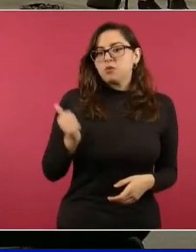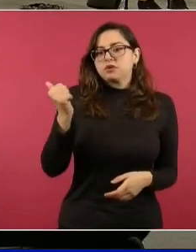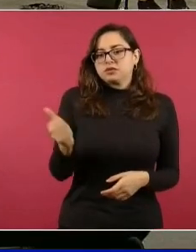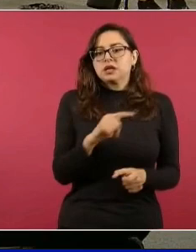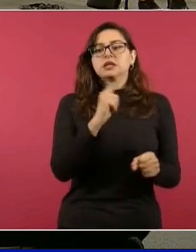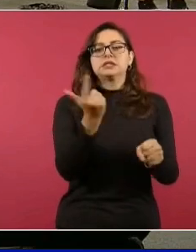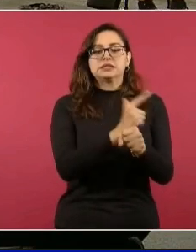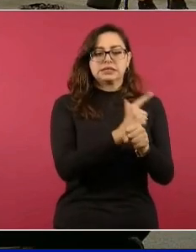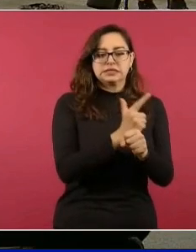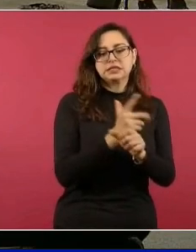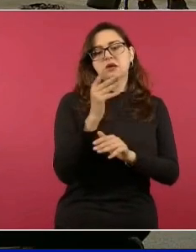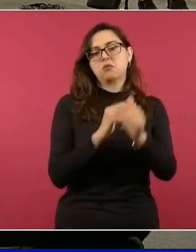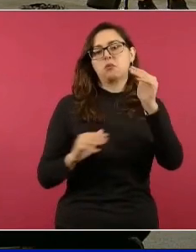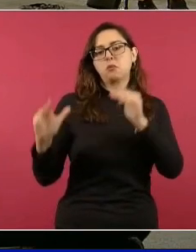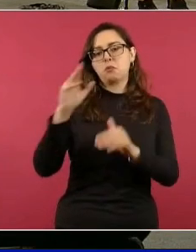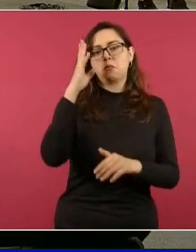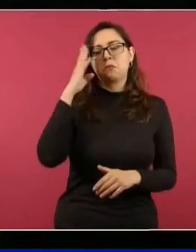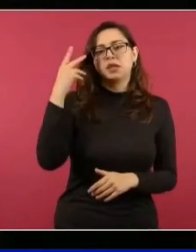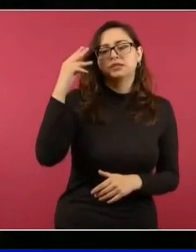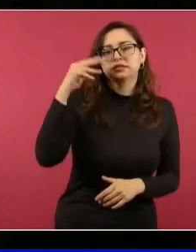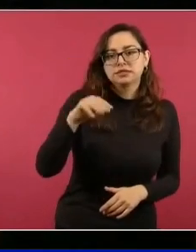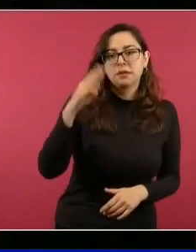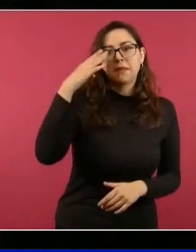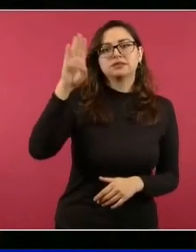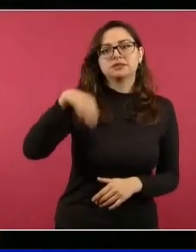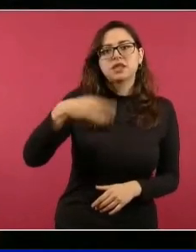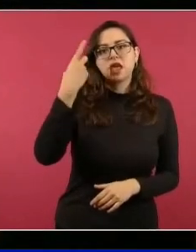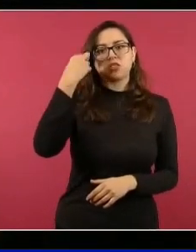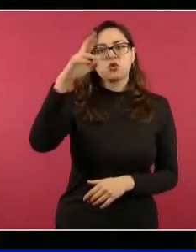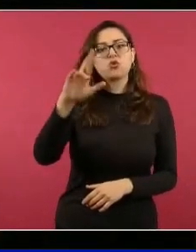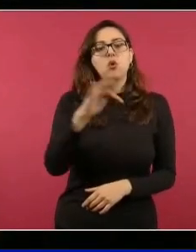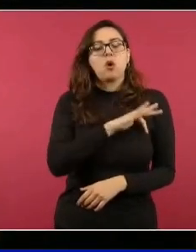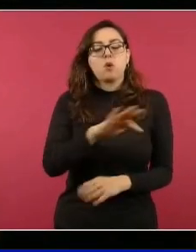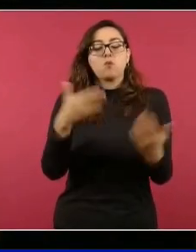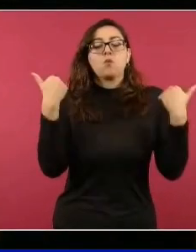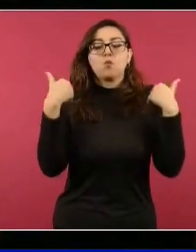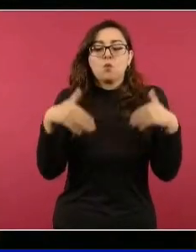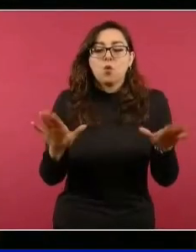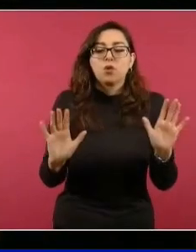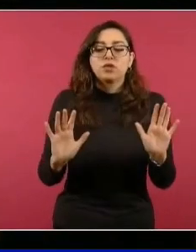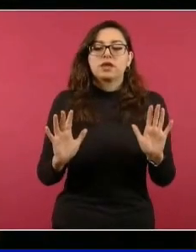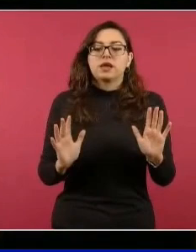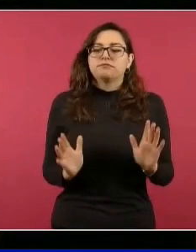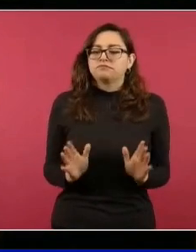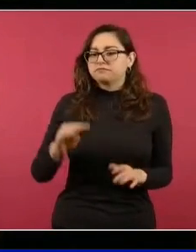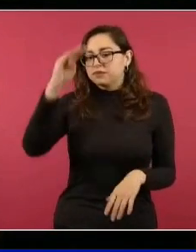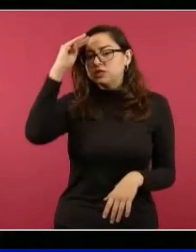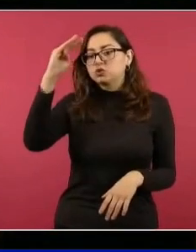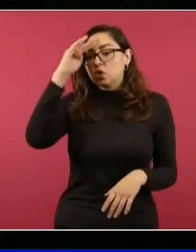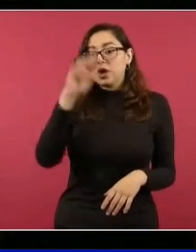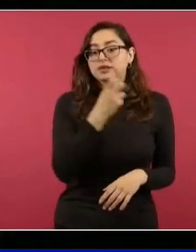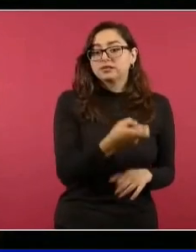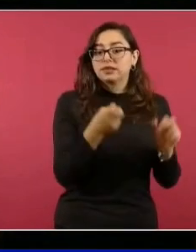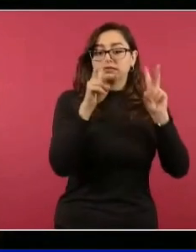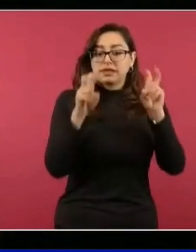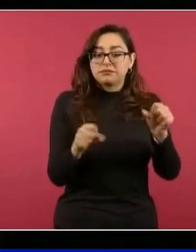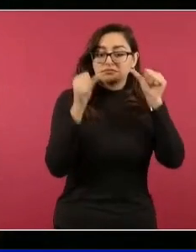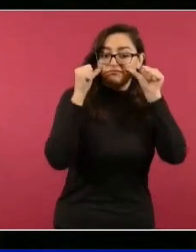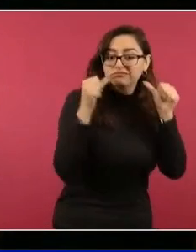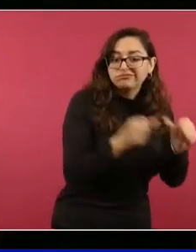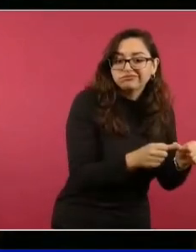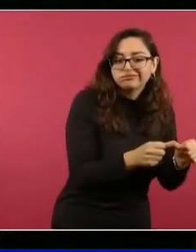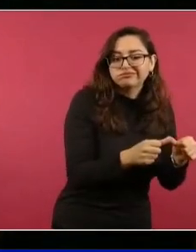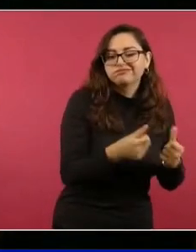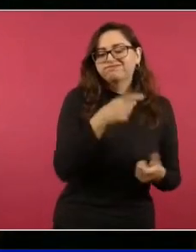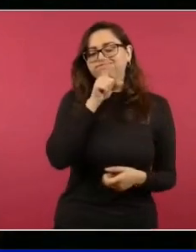licenciatura, sino posgrados, maestrías, doctorados. Nos parece que esto es algo que se ha dejado de mirar y que por el momento, en este